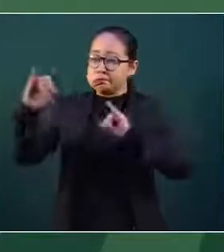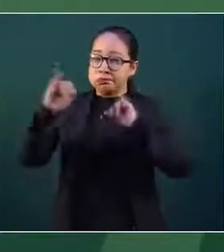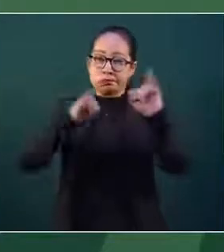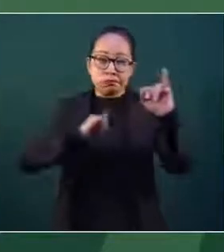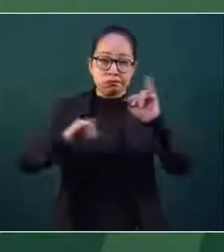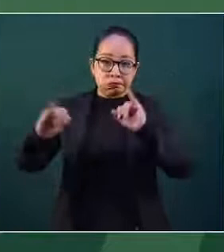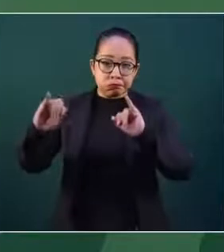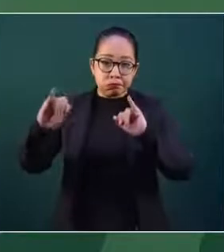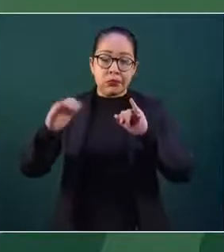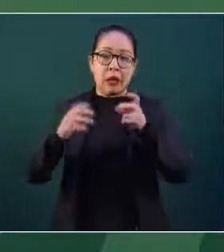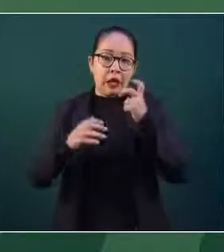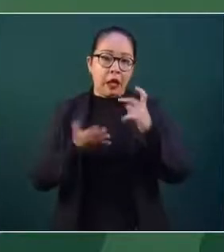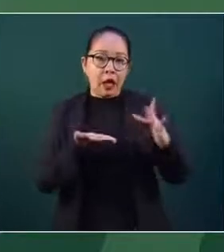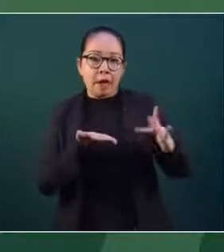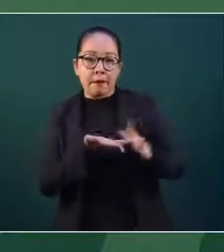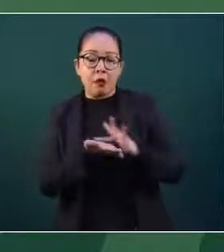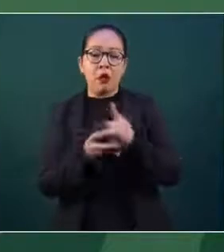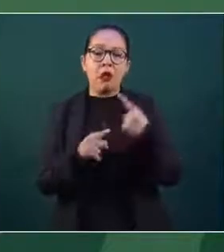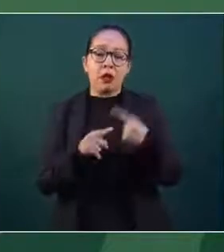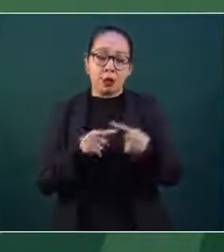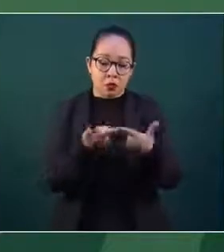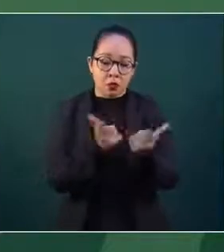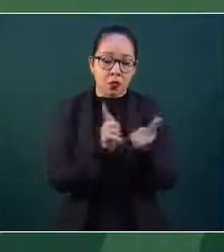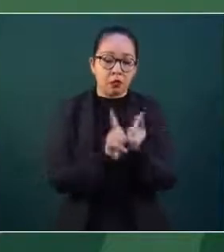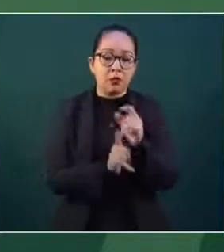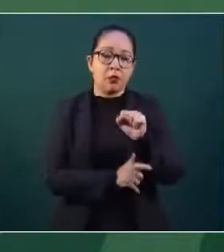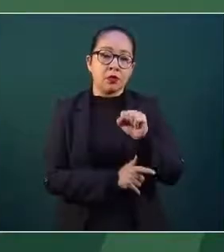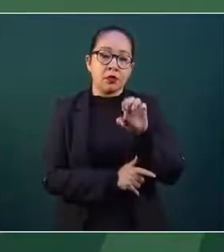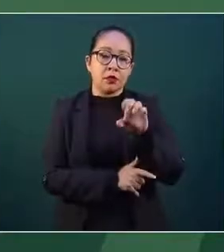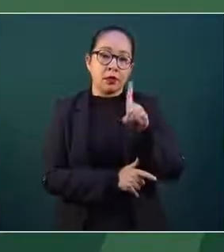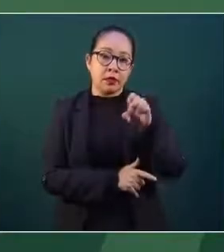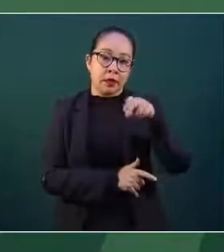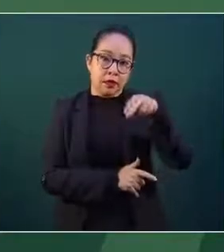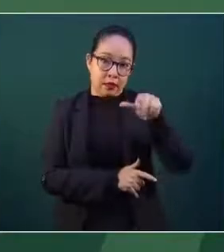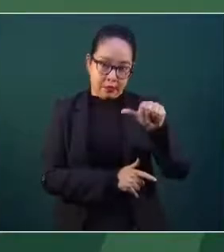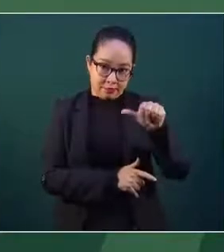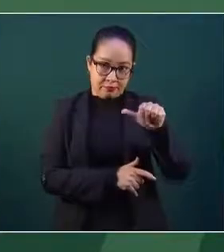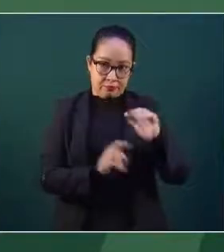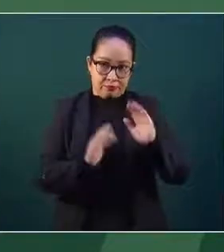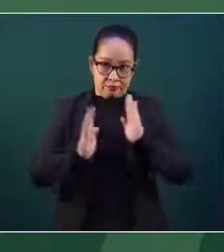el apoyo de la Secretaría de la Defensa. La Secretaría de la Defensa va a reforzar